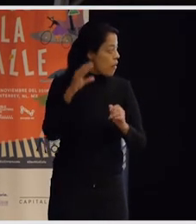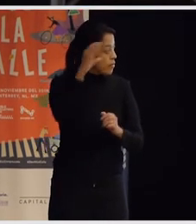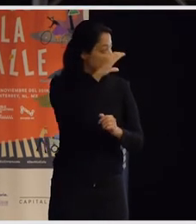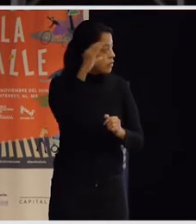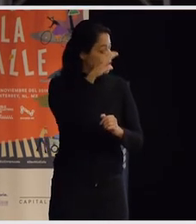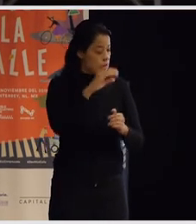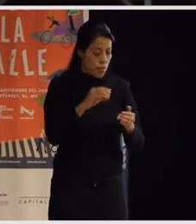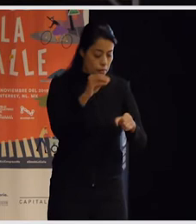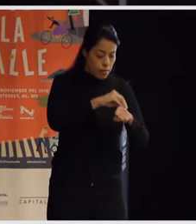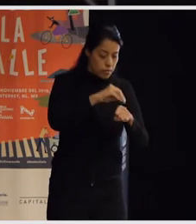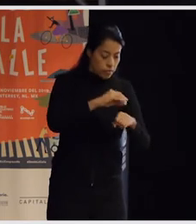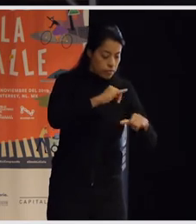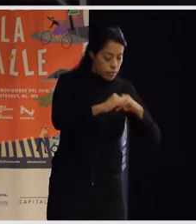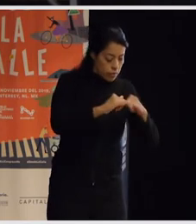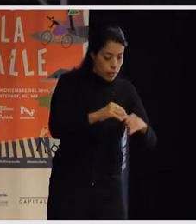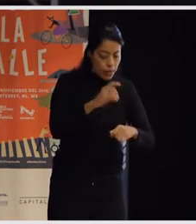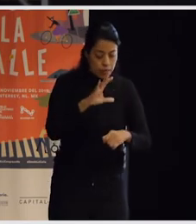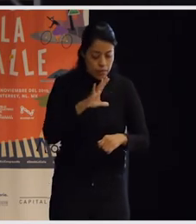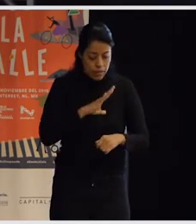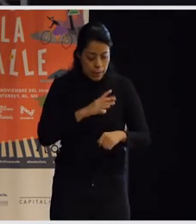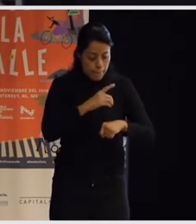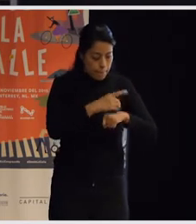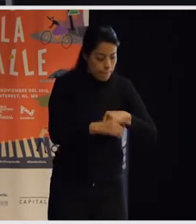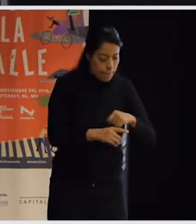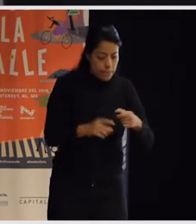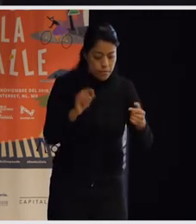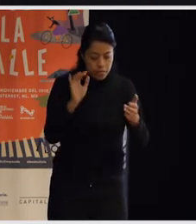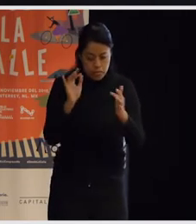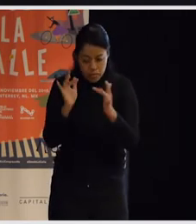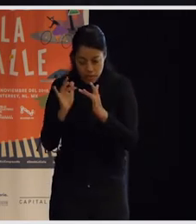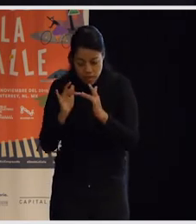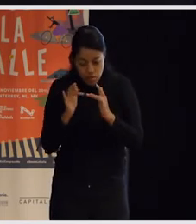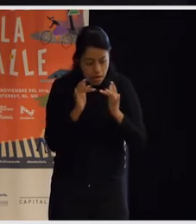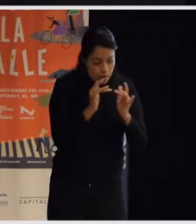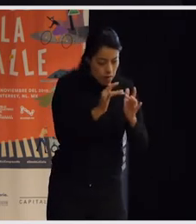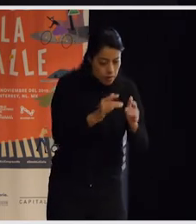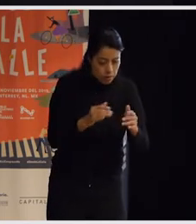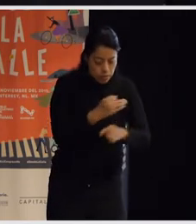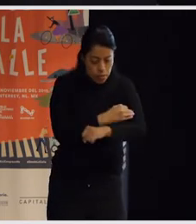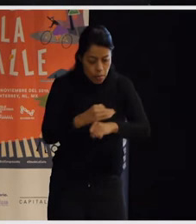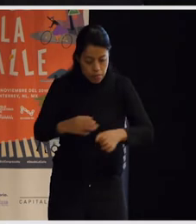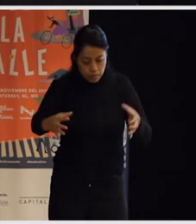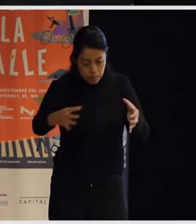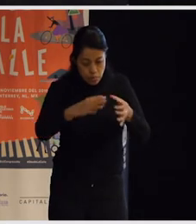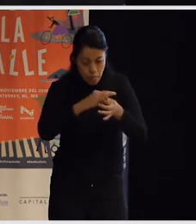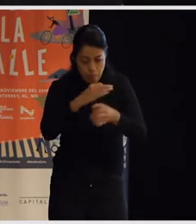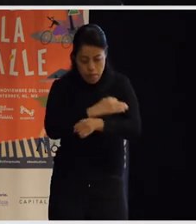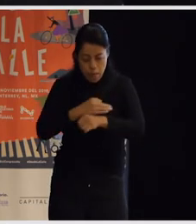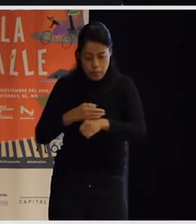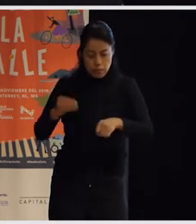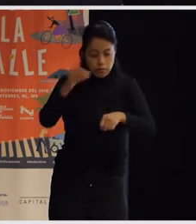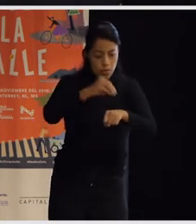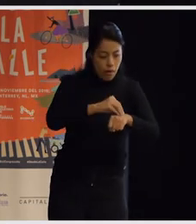empezamos a mapear también los incidentes empezamos inclusive a contactar a la familia o sea es tan fuerte lograr ese vínculo no pusimos una